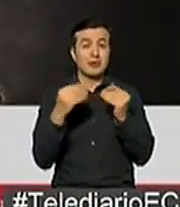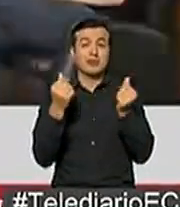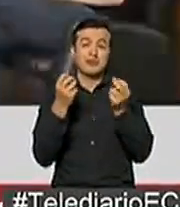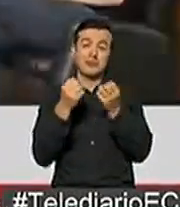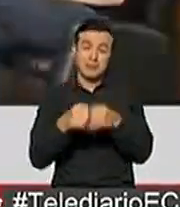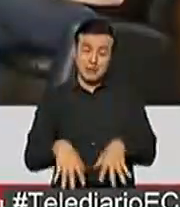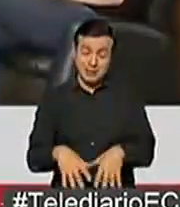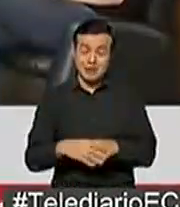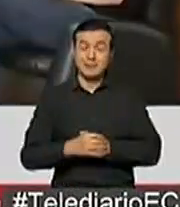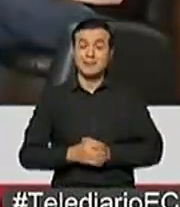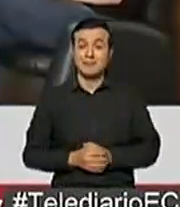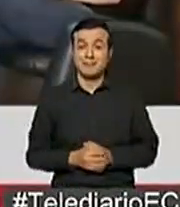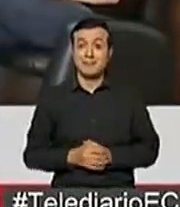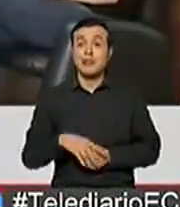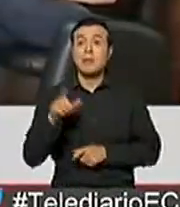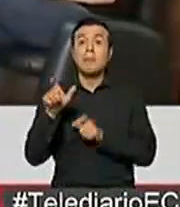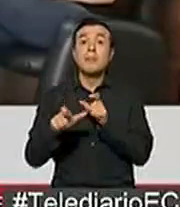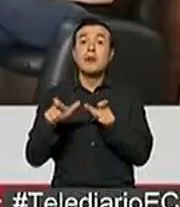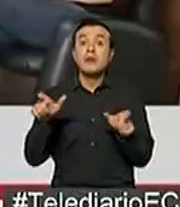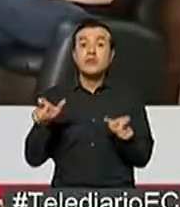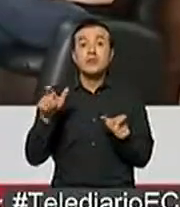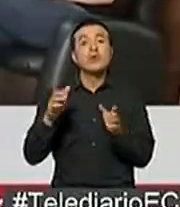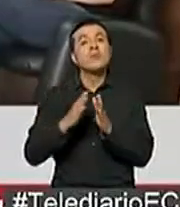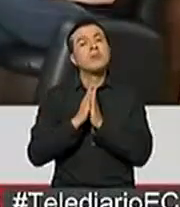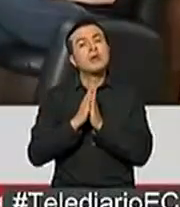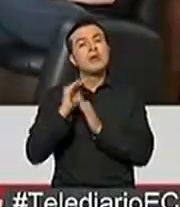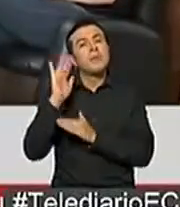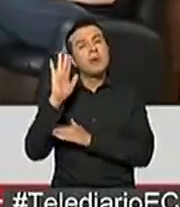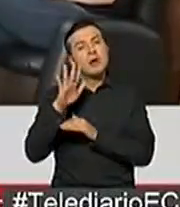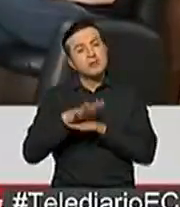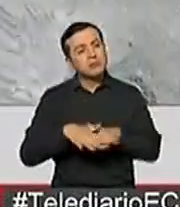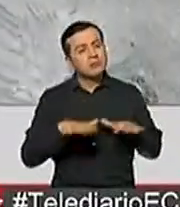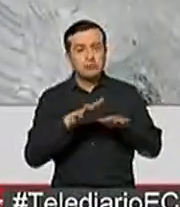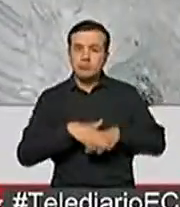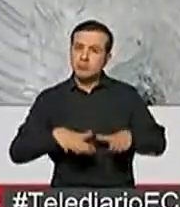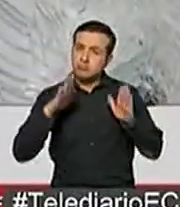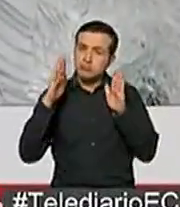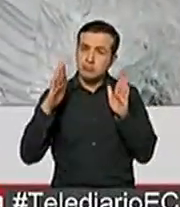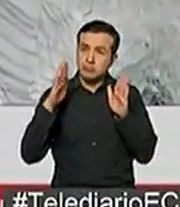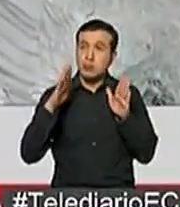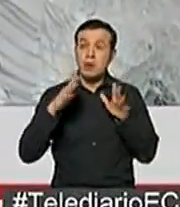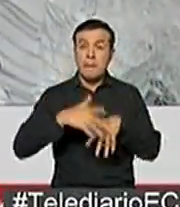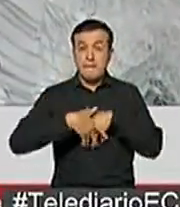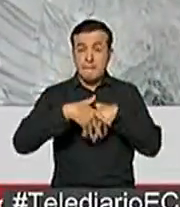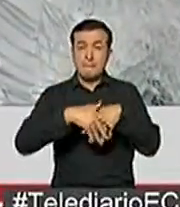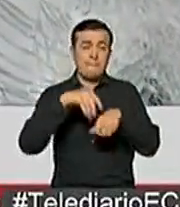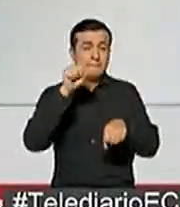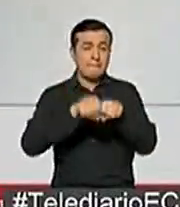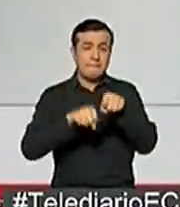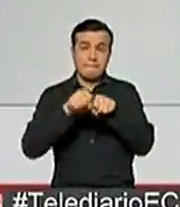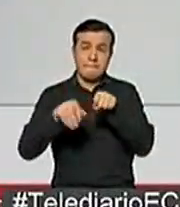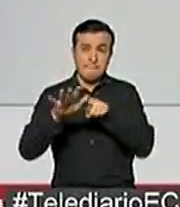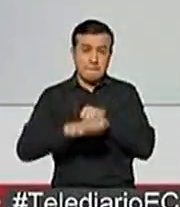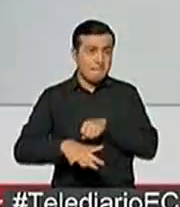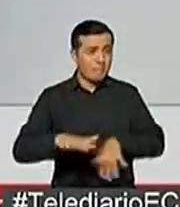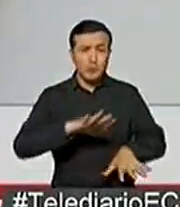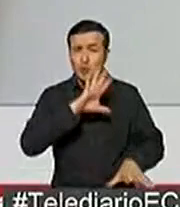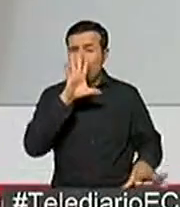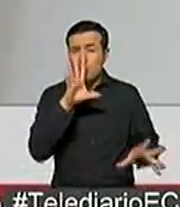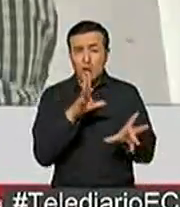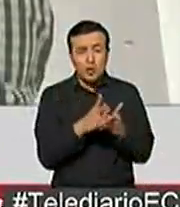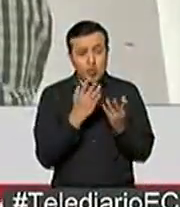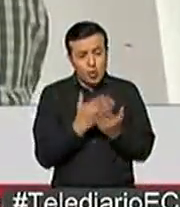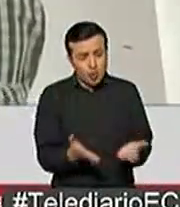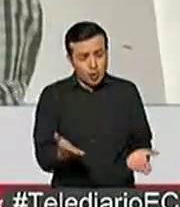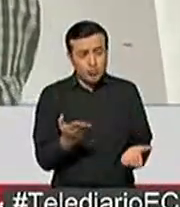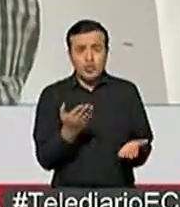equipos incluso la ciudadanía espera se puede ampliar la cobertura de estos préstamos ya que durante las jornadas de protesta todos terminaron perdiendo su